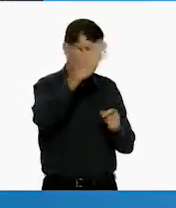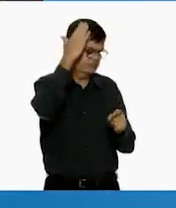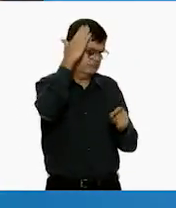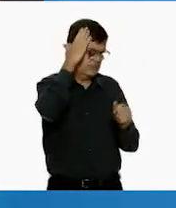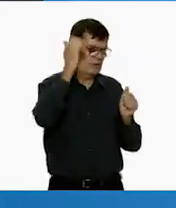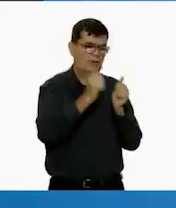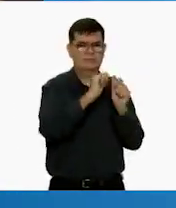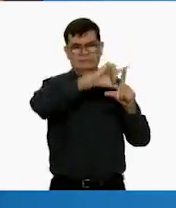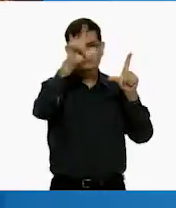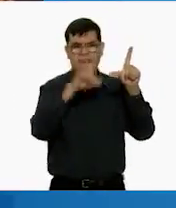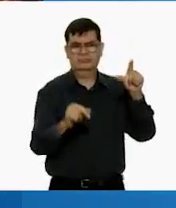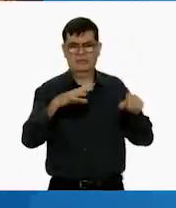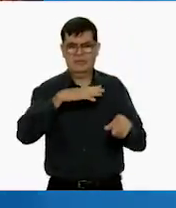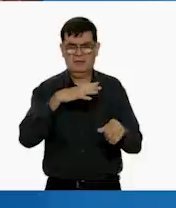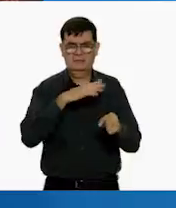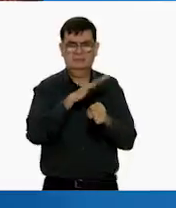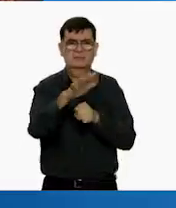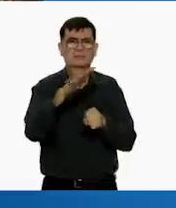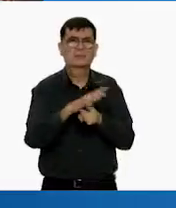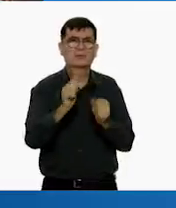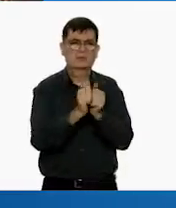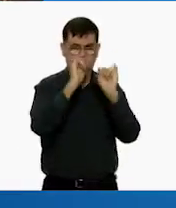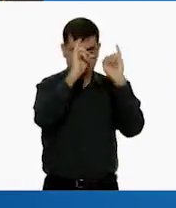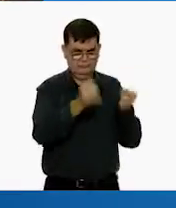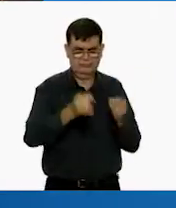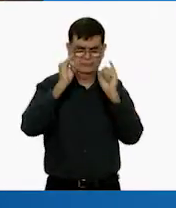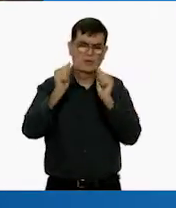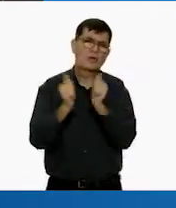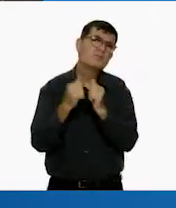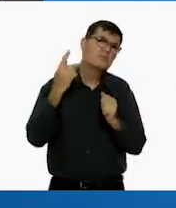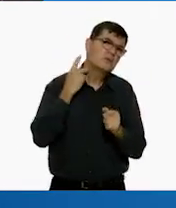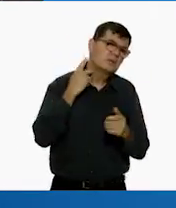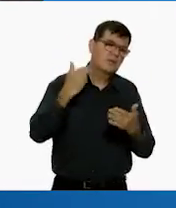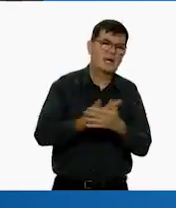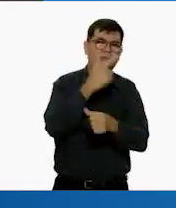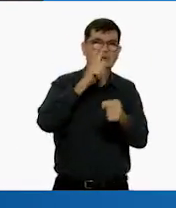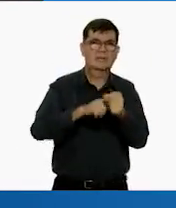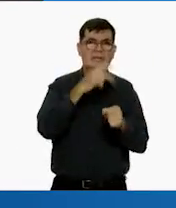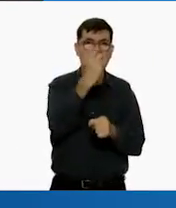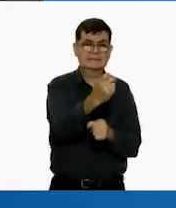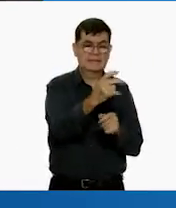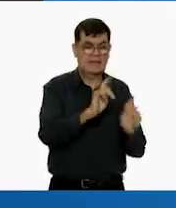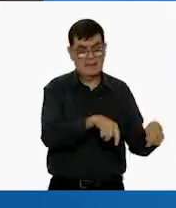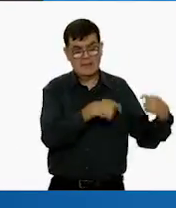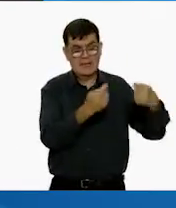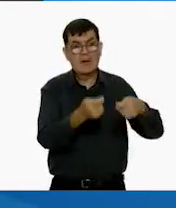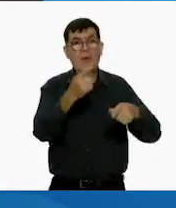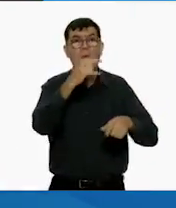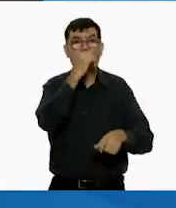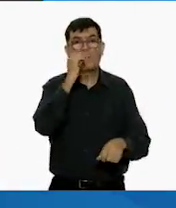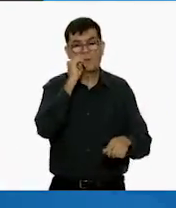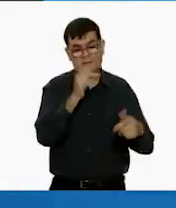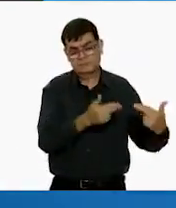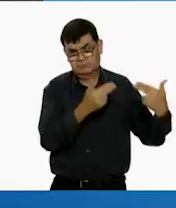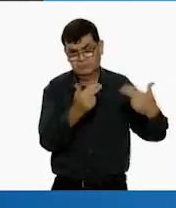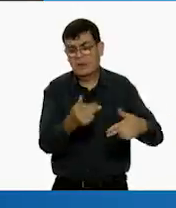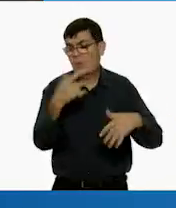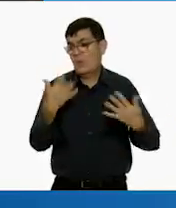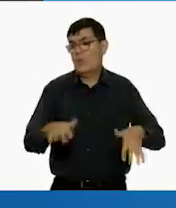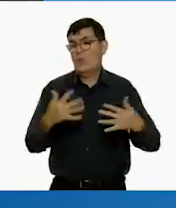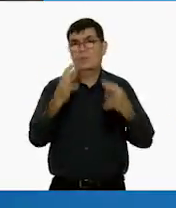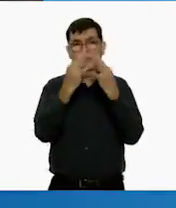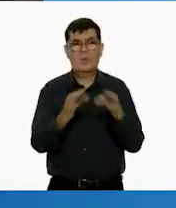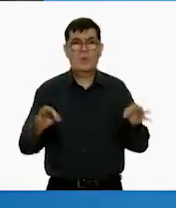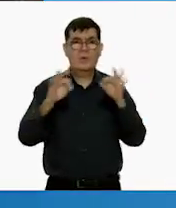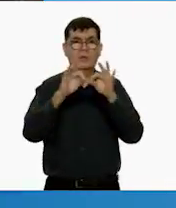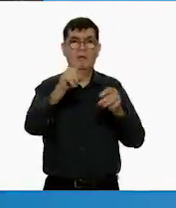una nación, una identidad política, una identidad nacional. Entonces el legado de Juárez es muy, muy importante.